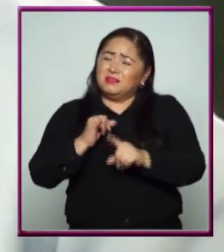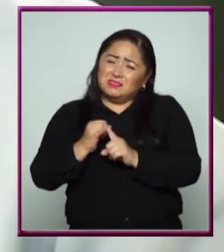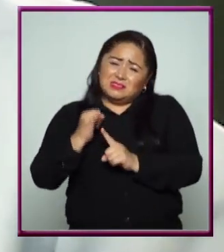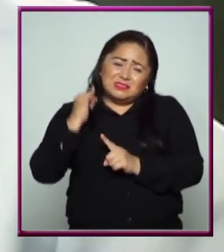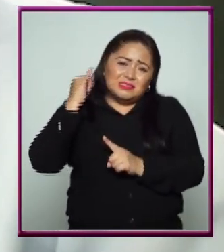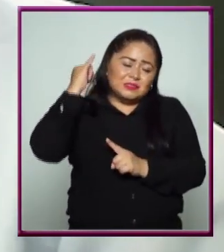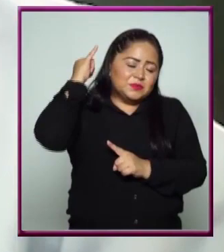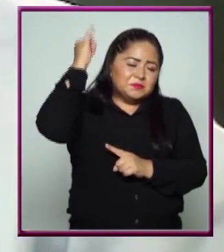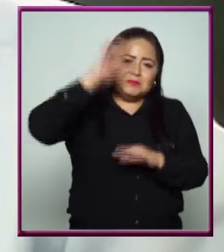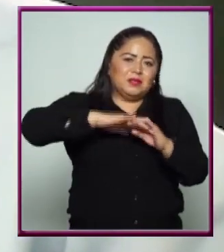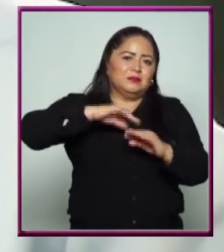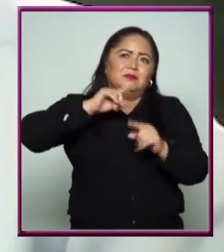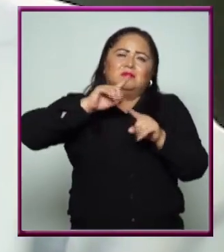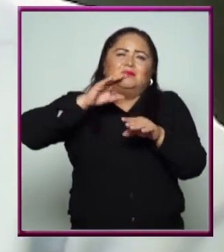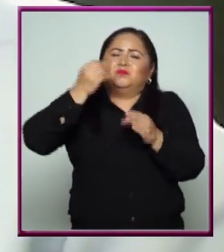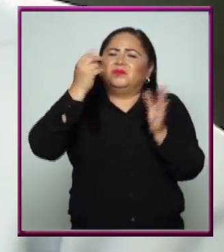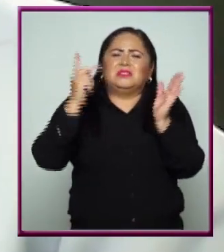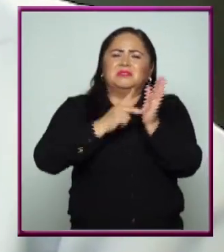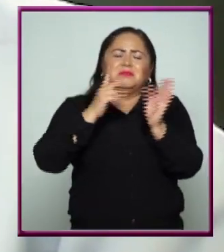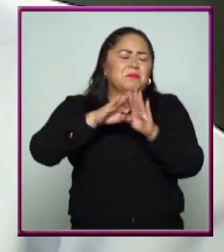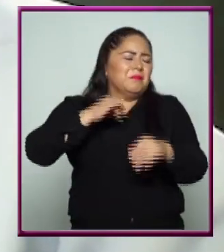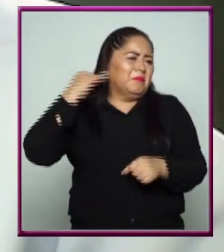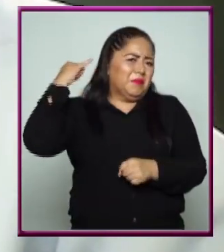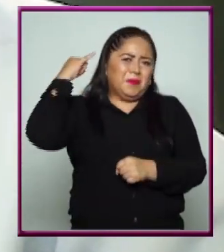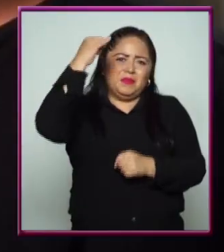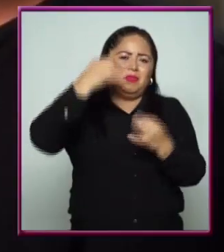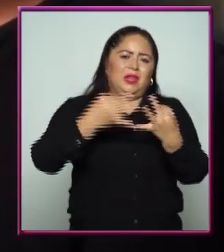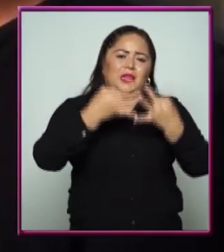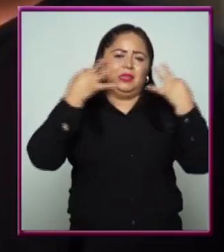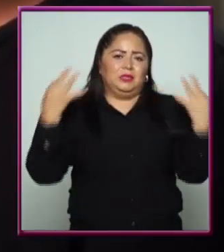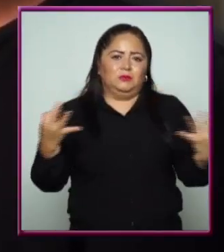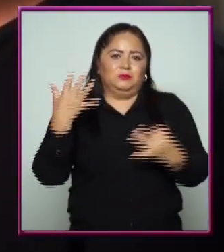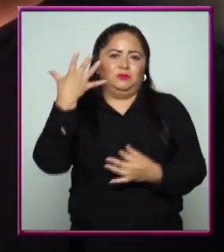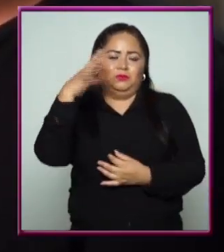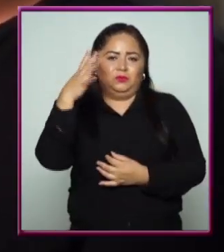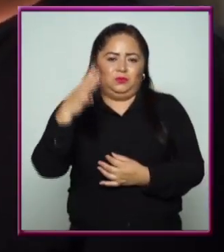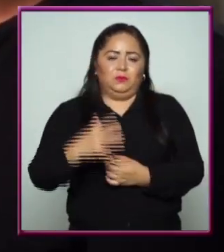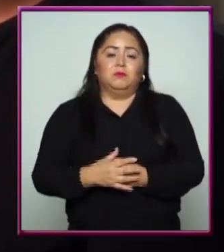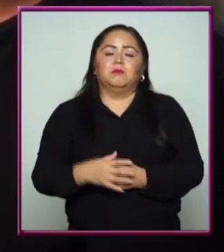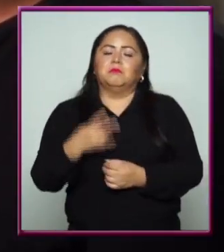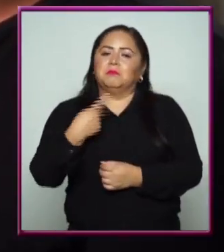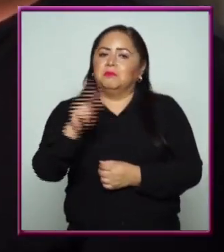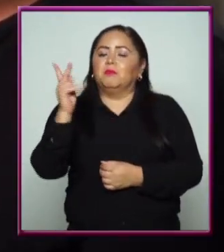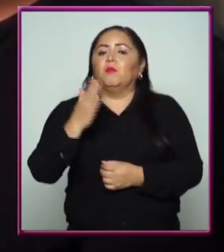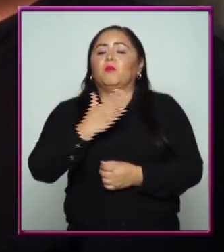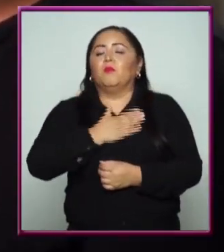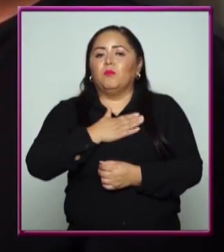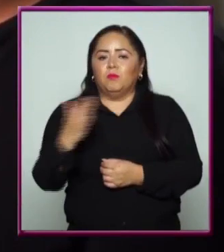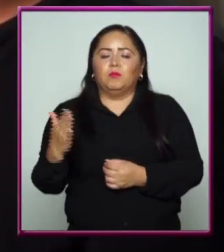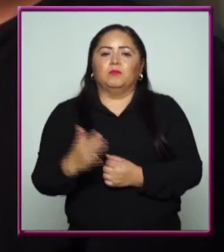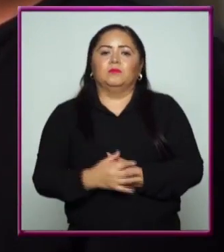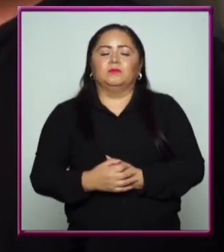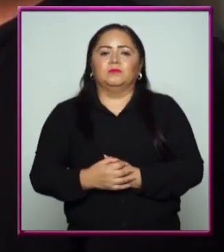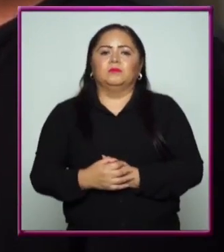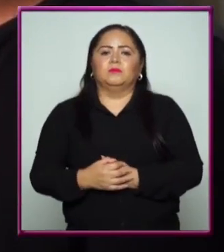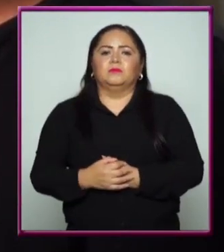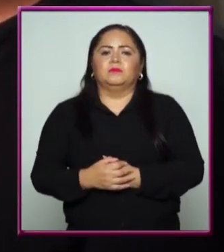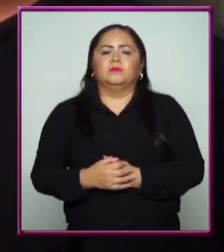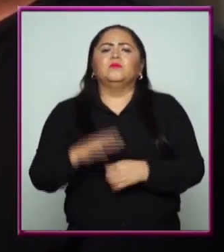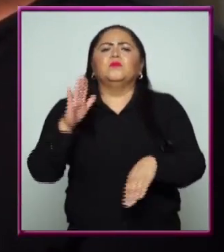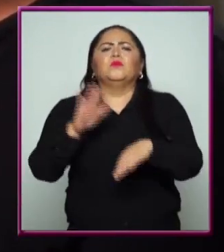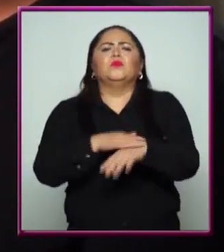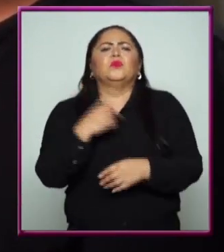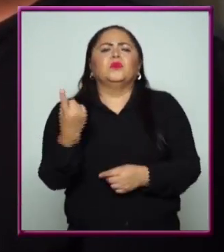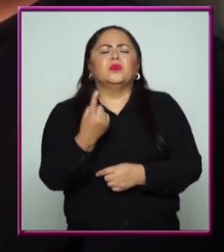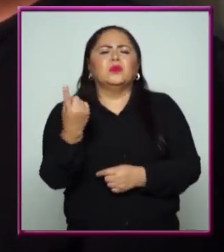100 unidades astronómicas, 100 veces la distancia de la Tierra al Sol. Pero bueno, ¿por qué se da